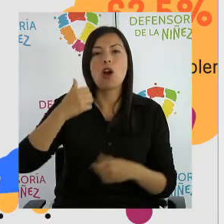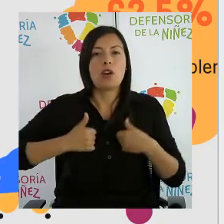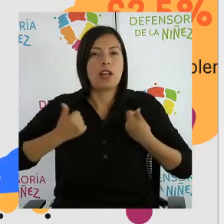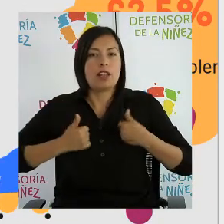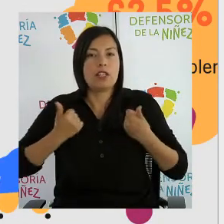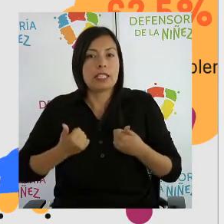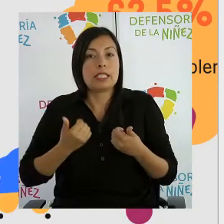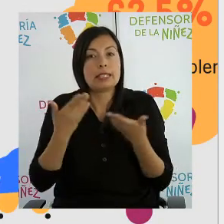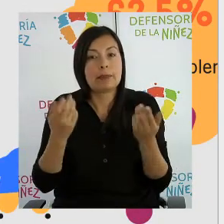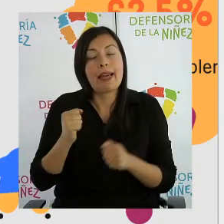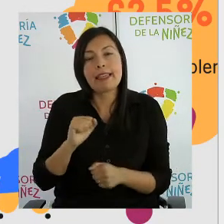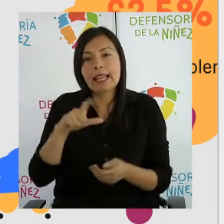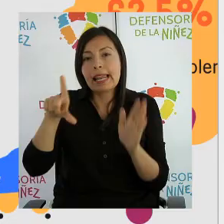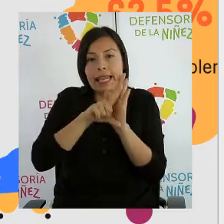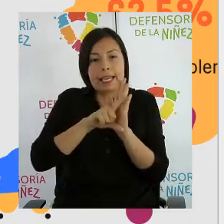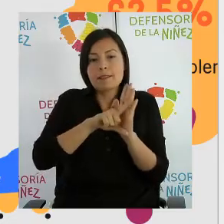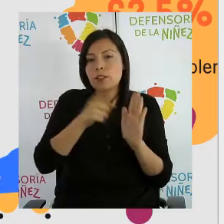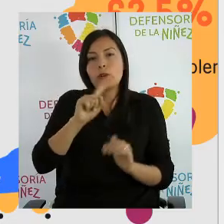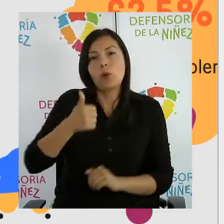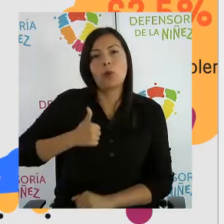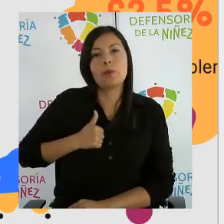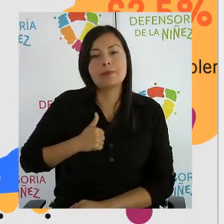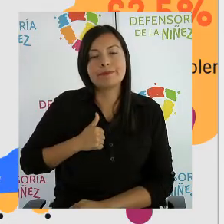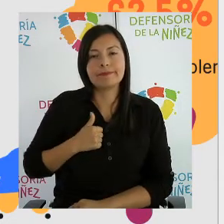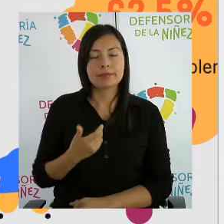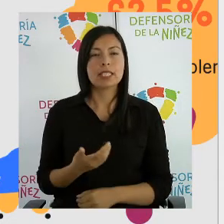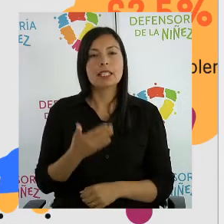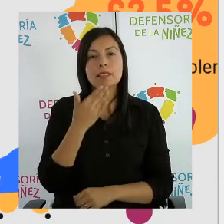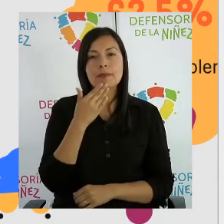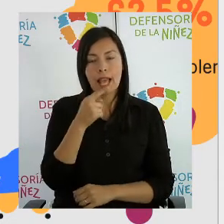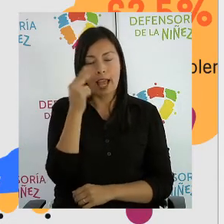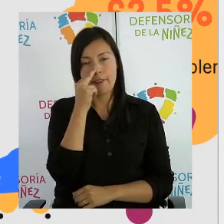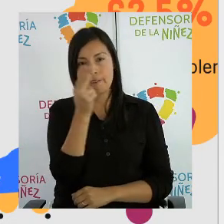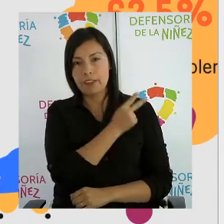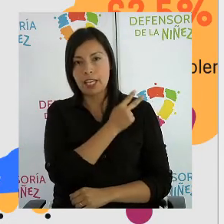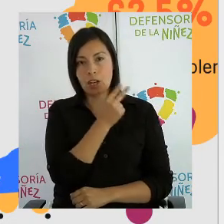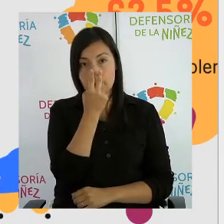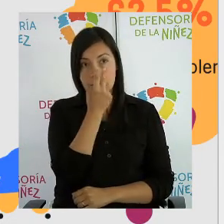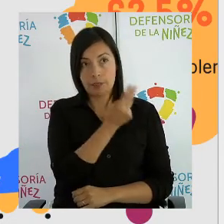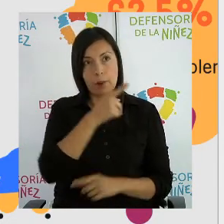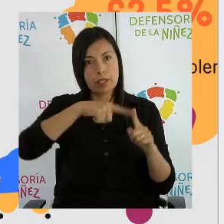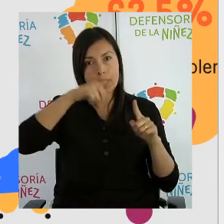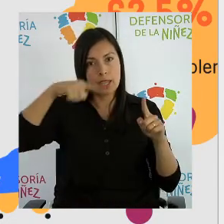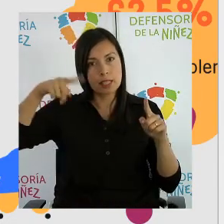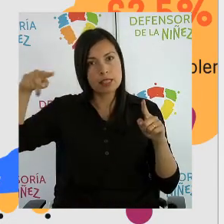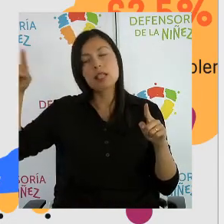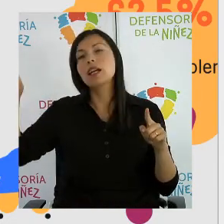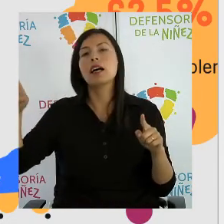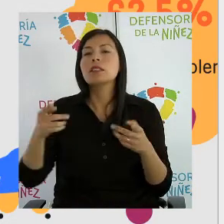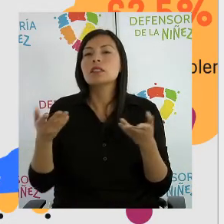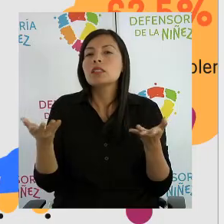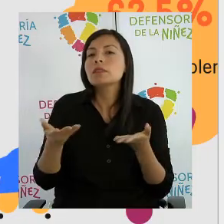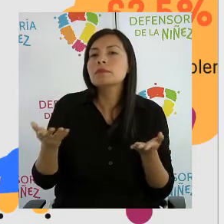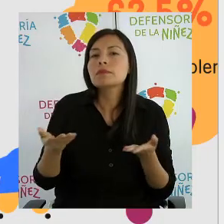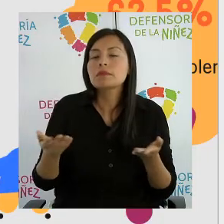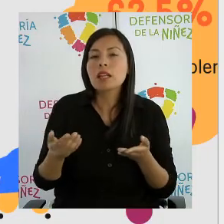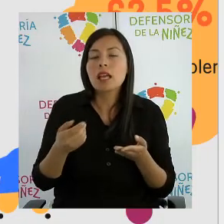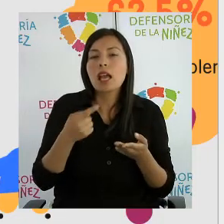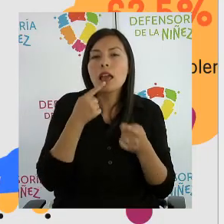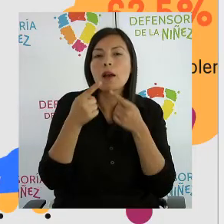con infracción de ley. Por su parte, también de manera muy dramática, observamos en términos estadísticos cómo la